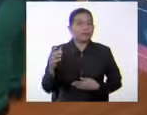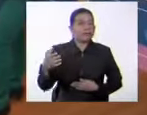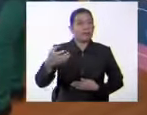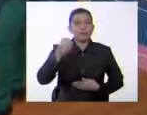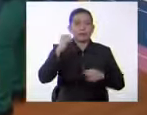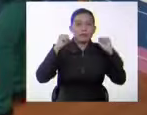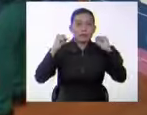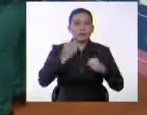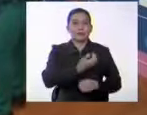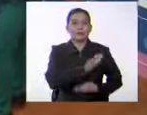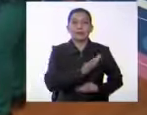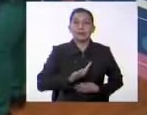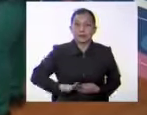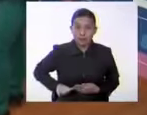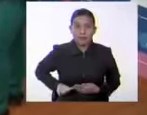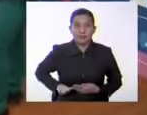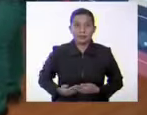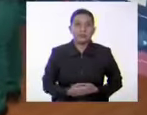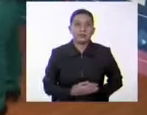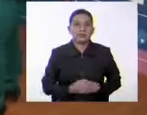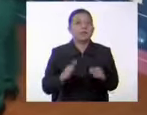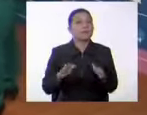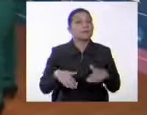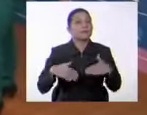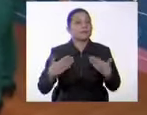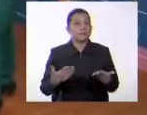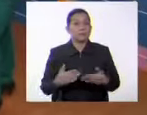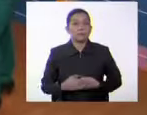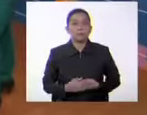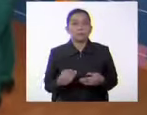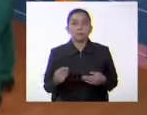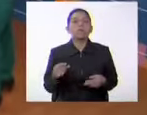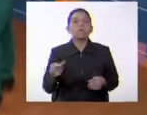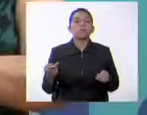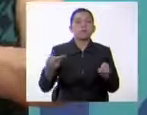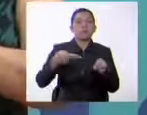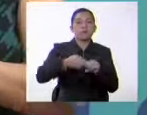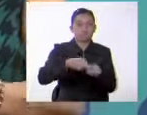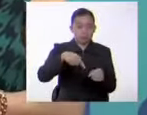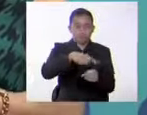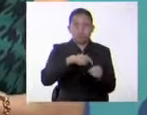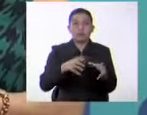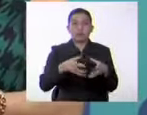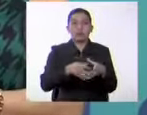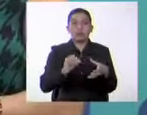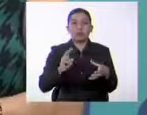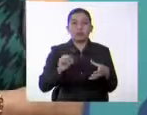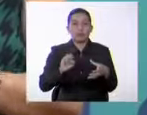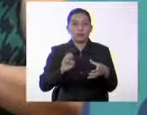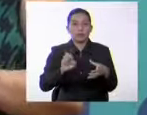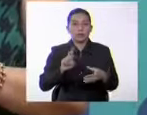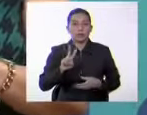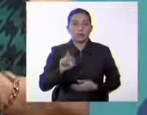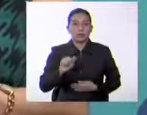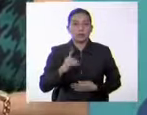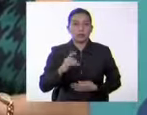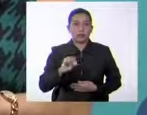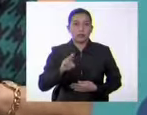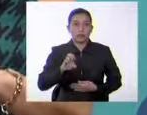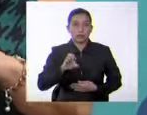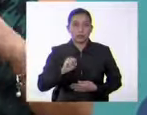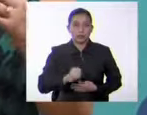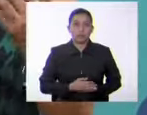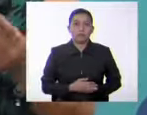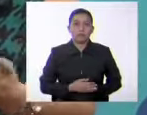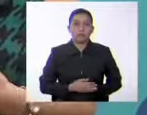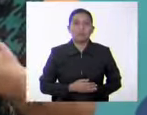presidente, porque se unió a los conservadores y traicionó a su grupo, porque aquí hay una